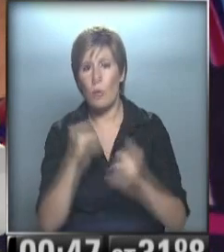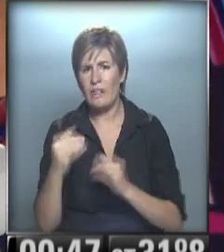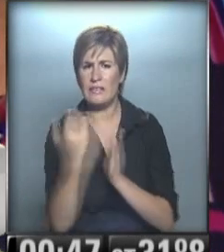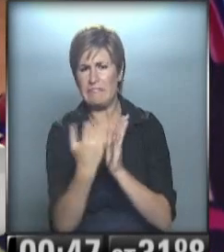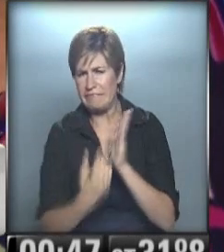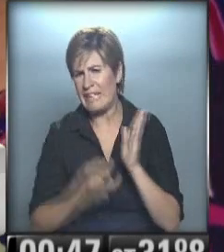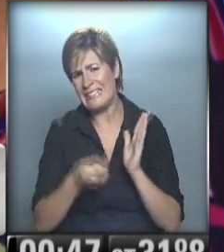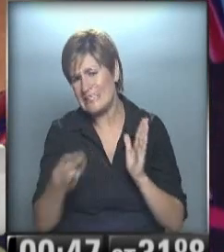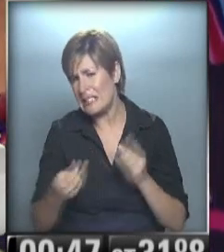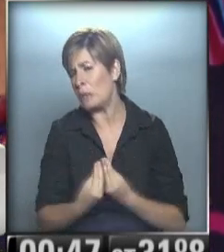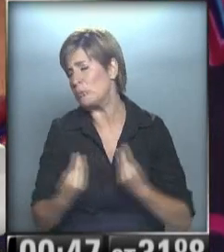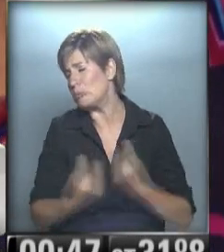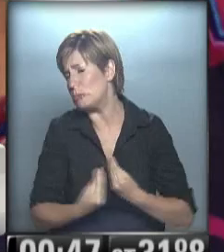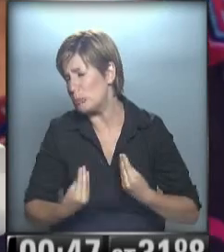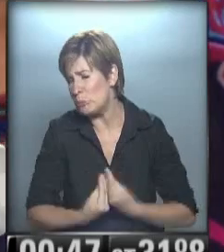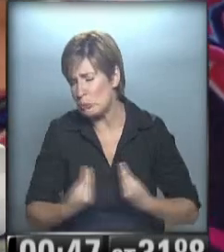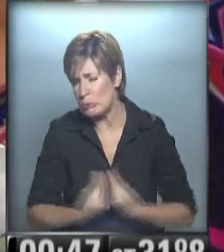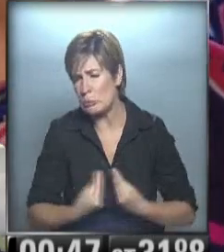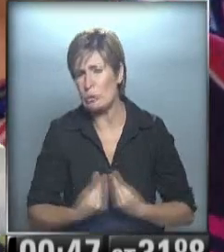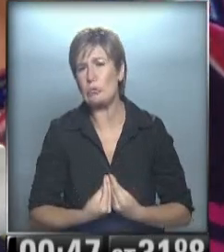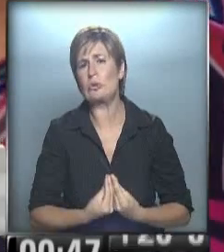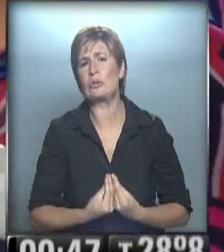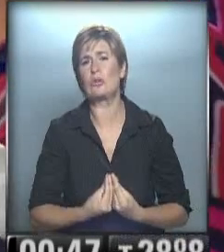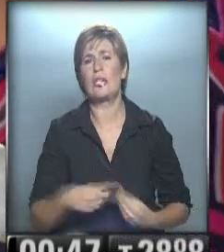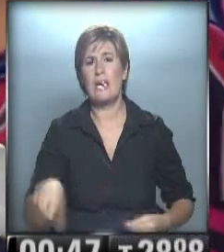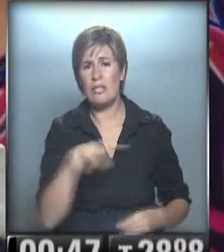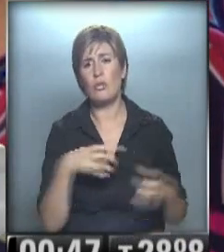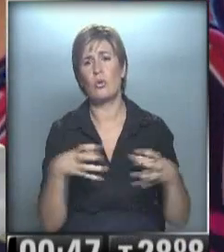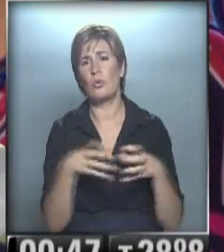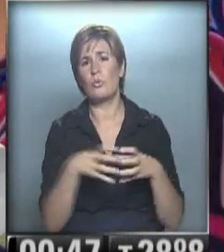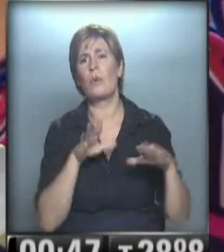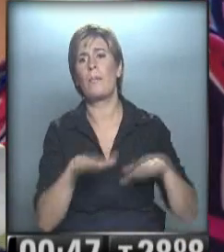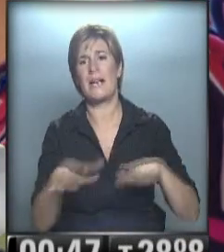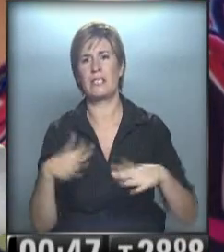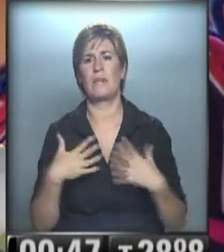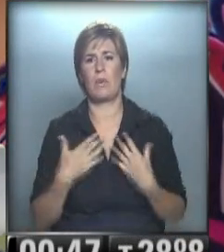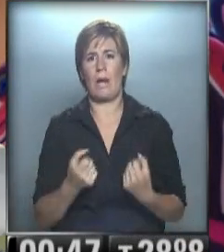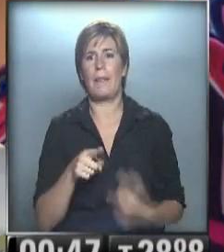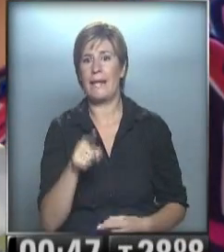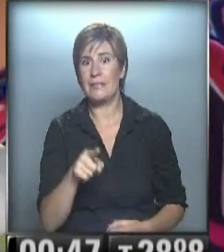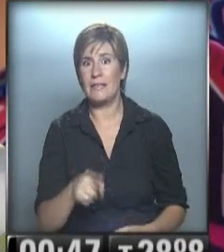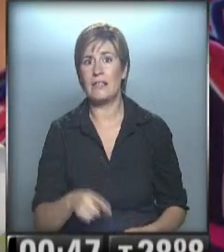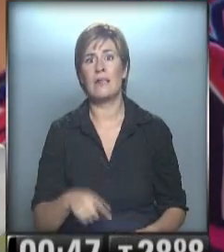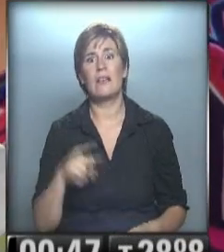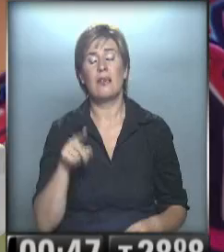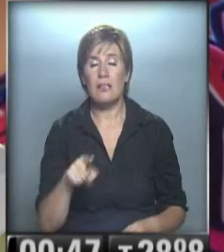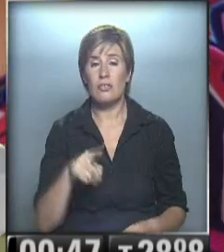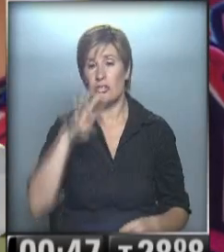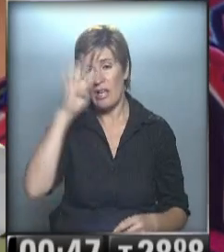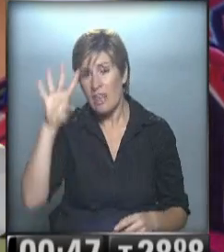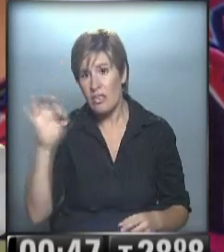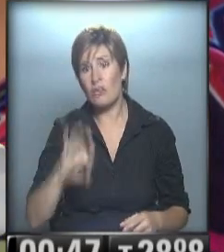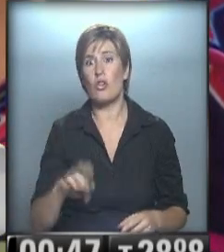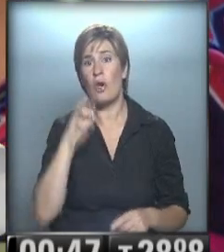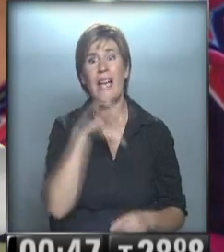En total, más de 15 miembros de Marcha Patriótica han sido asesinados. Se trata de dirigentes campesinos o indígenas de